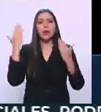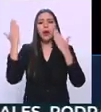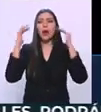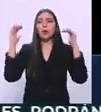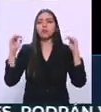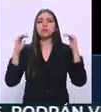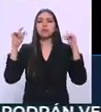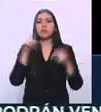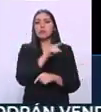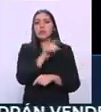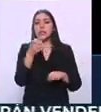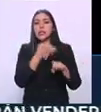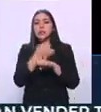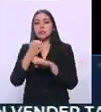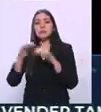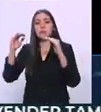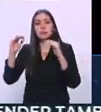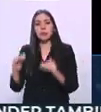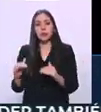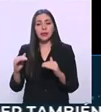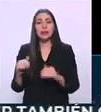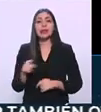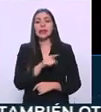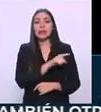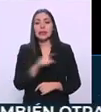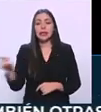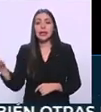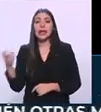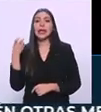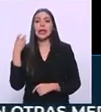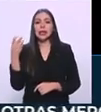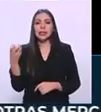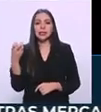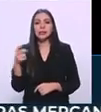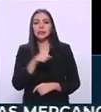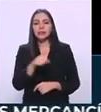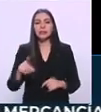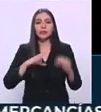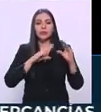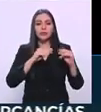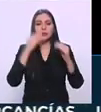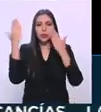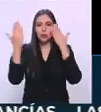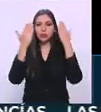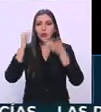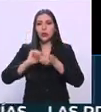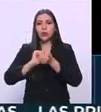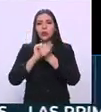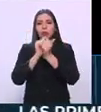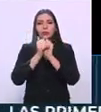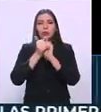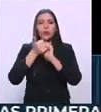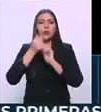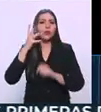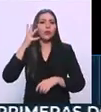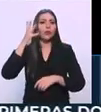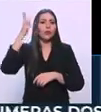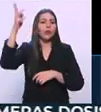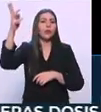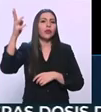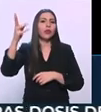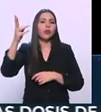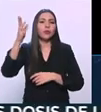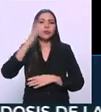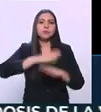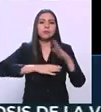posgrados. Y es en estos posgrados en donde justamente se forman los estudiantes que se van a volver científicas y científicos. Entonces